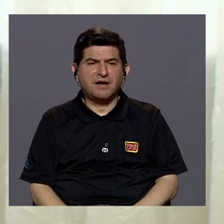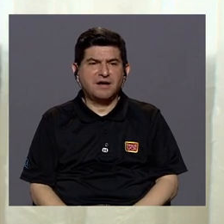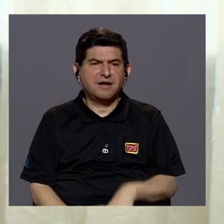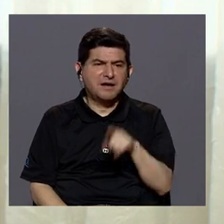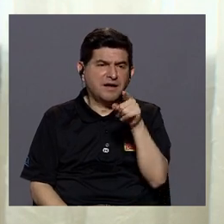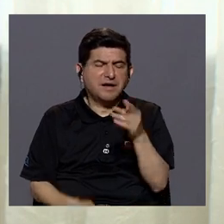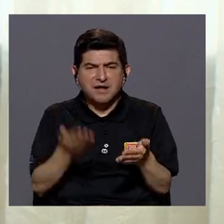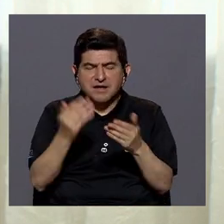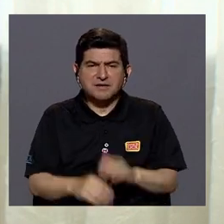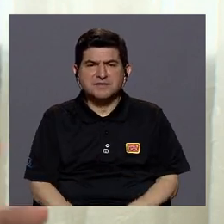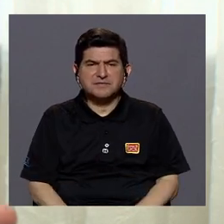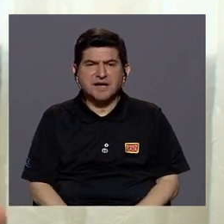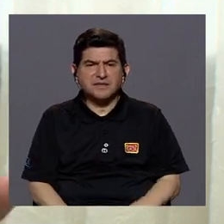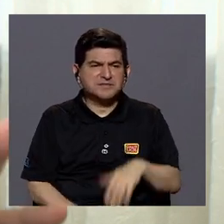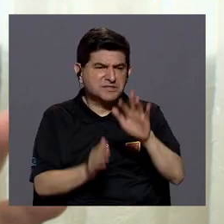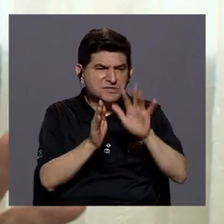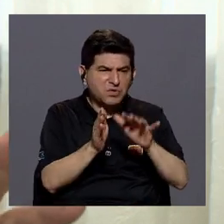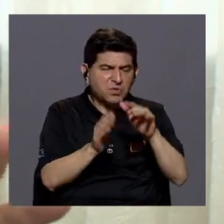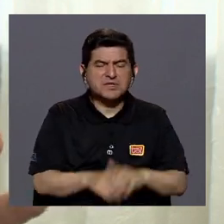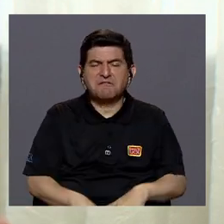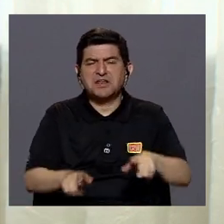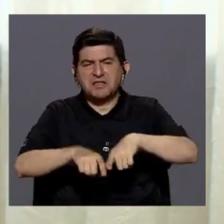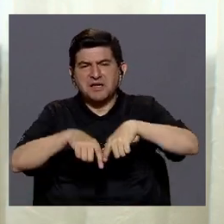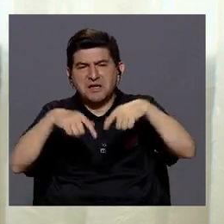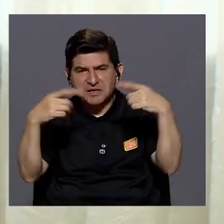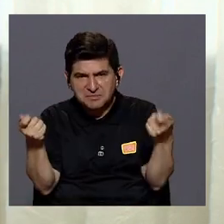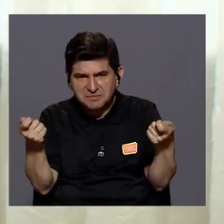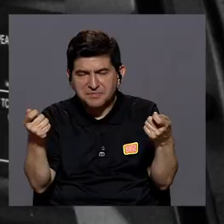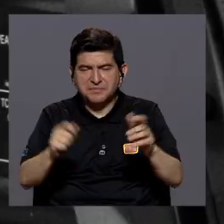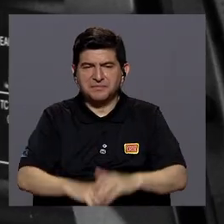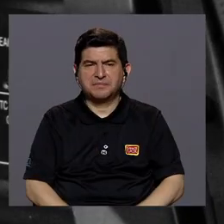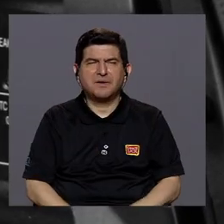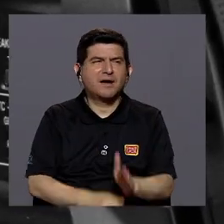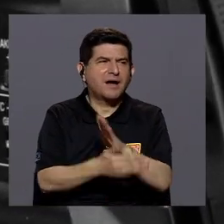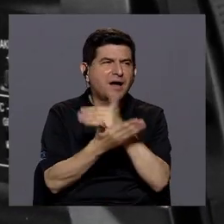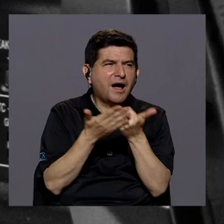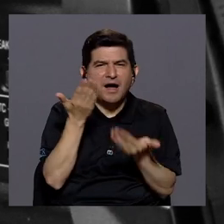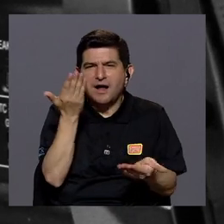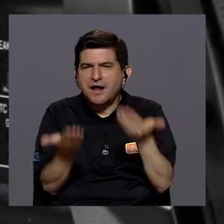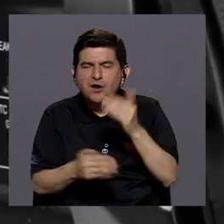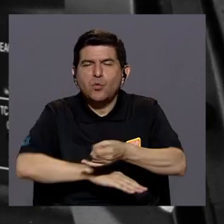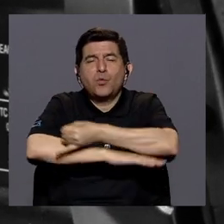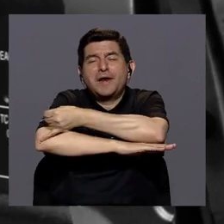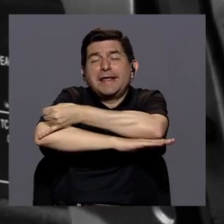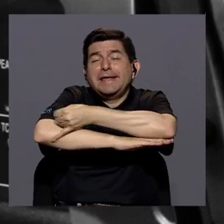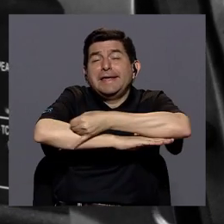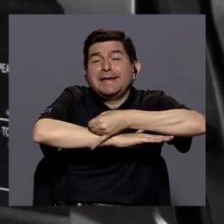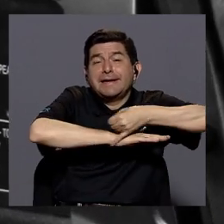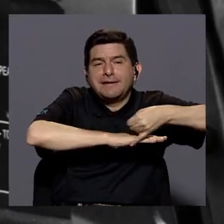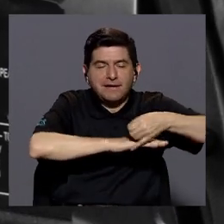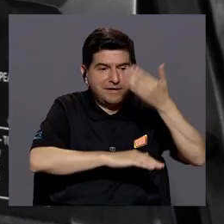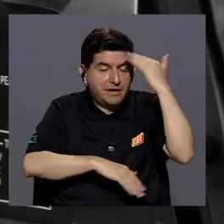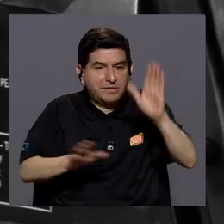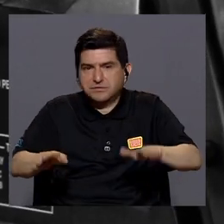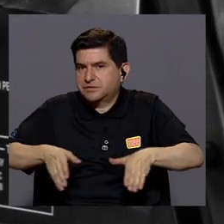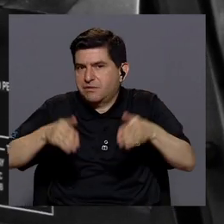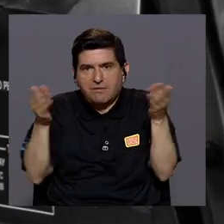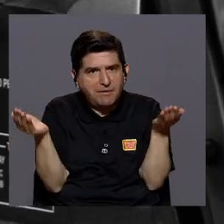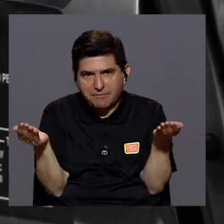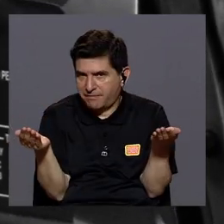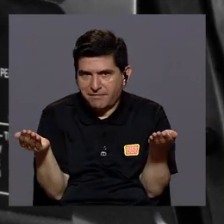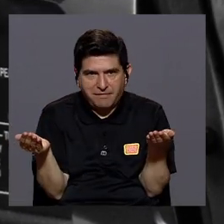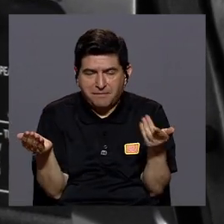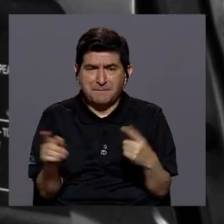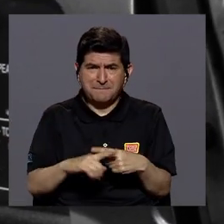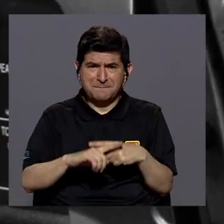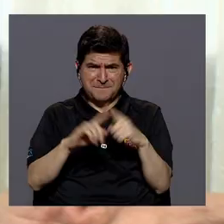a contabilidad, periodismo. Alguna se atreve a una ingeniería que no sé cómo serán, pero